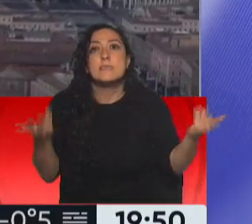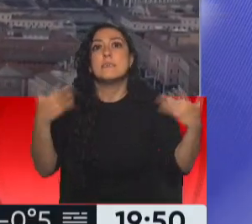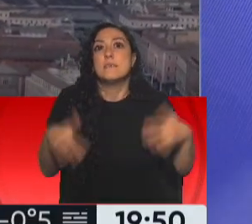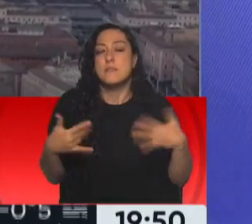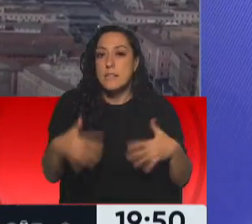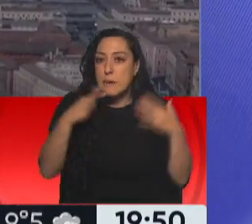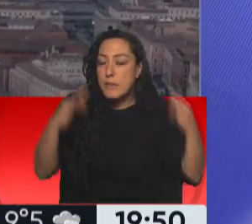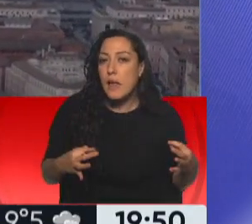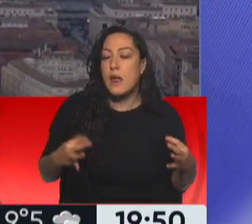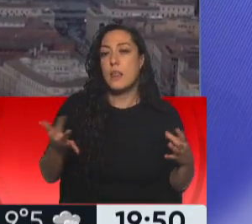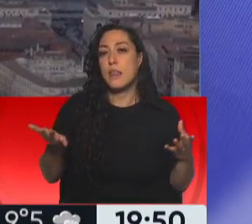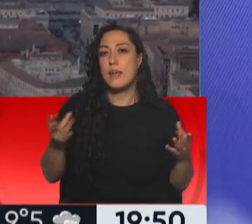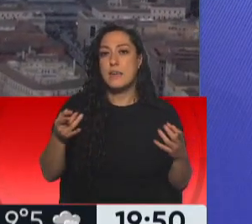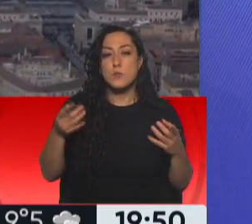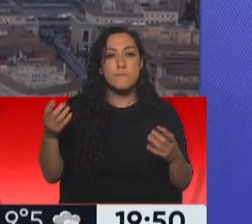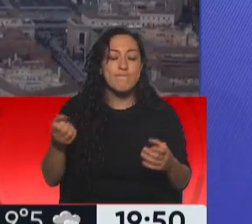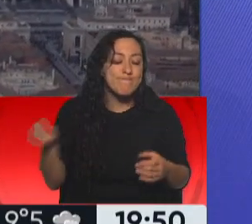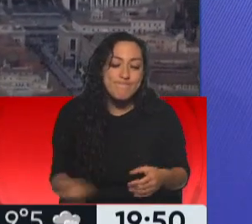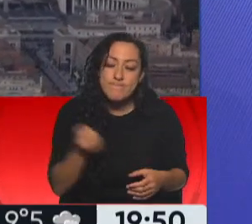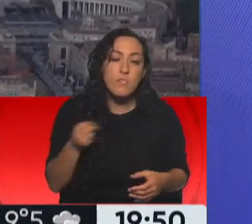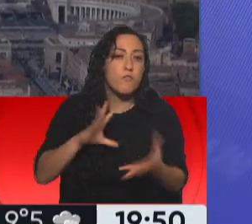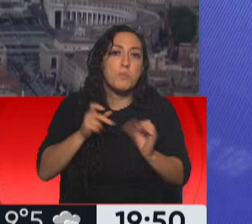realmente decir, bueno, es lo que él quería.